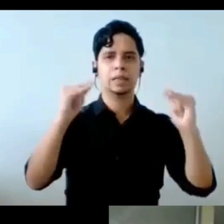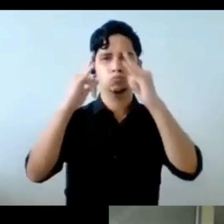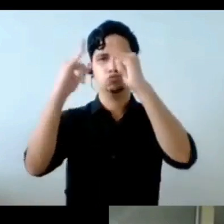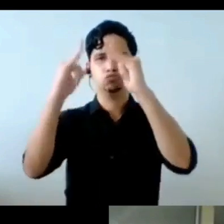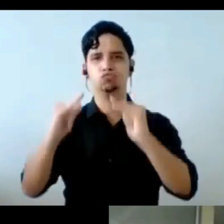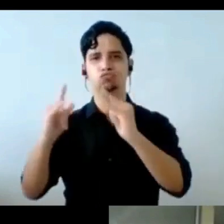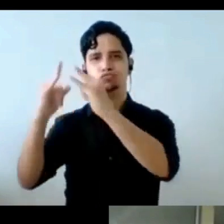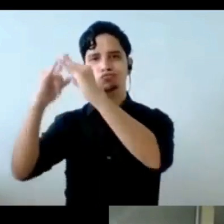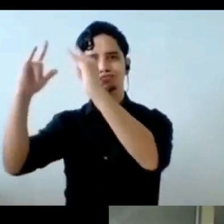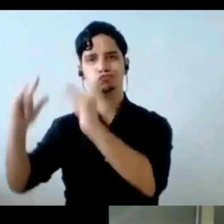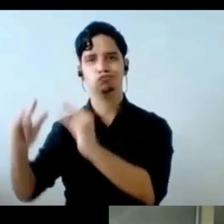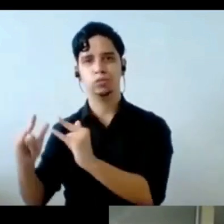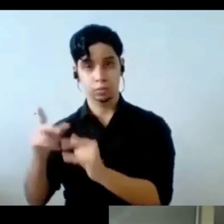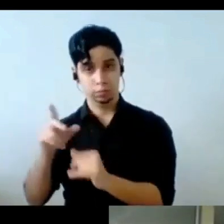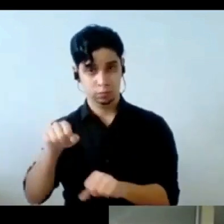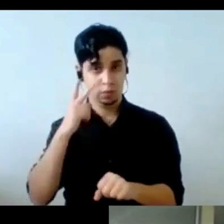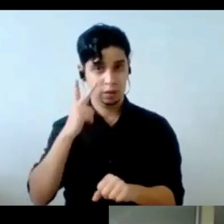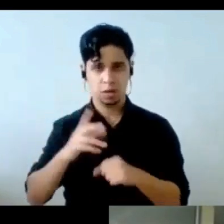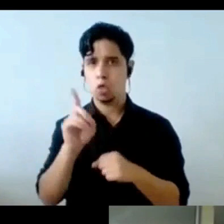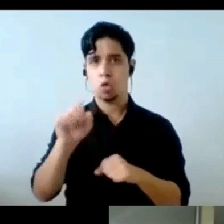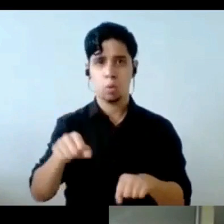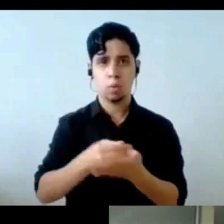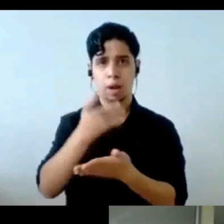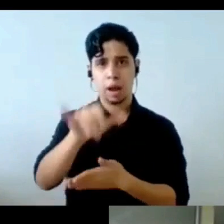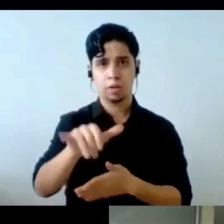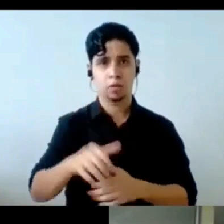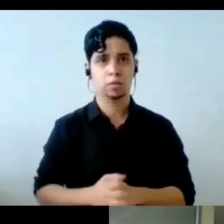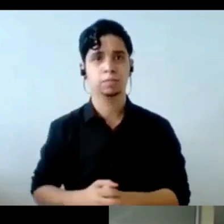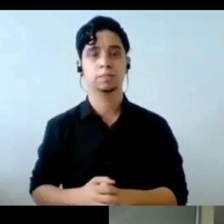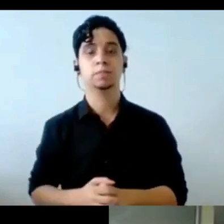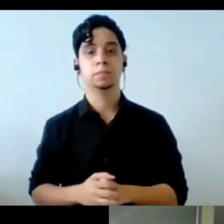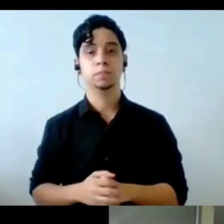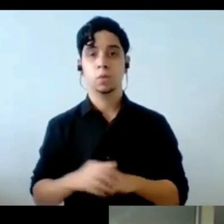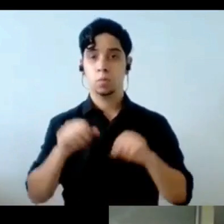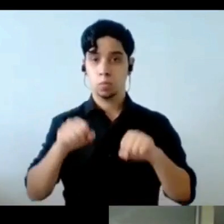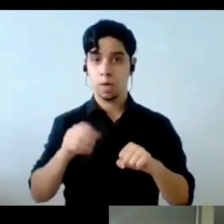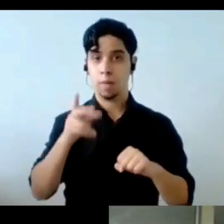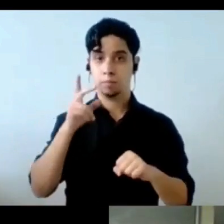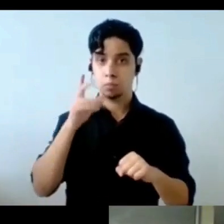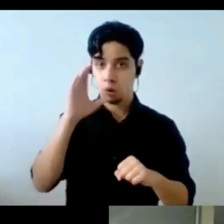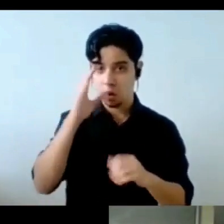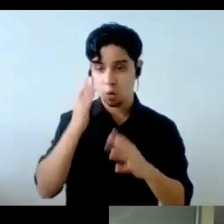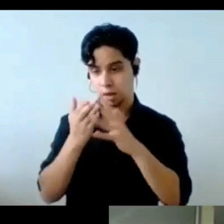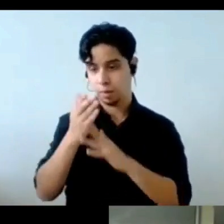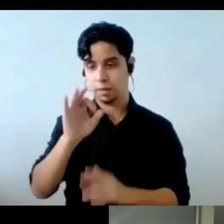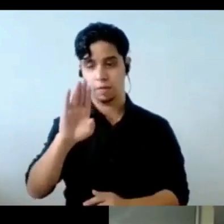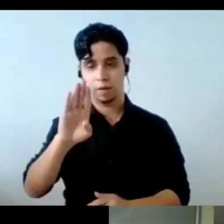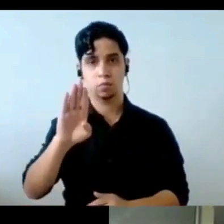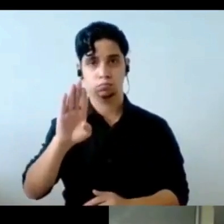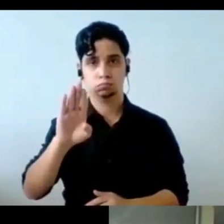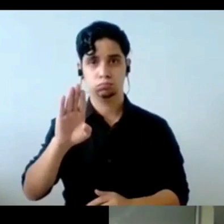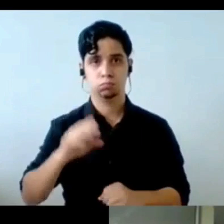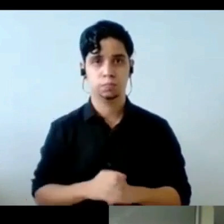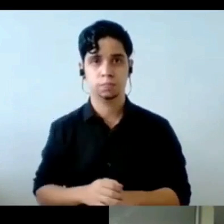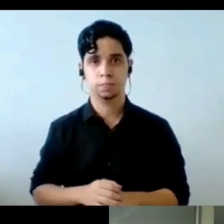Unos castillitos. ¿Ves? ¿Dónde uno consigue eso? Ah, bueno, lo puedes buscar en Facebook. Espérate que me estoy, que ahora